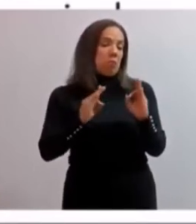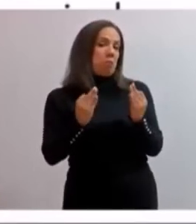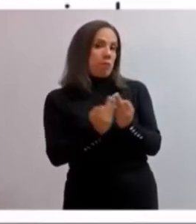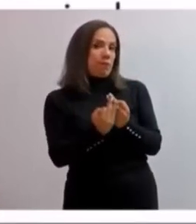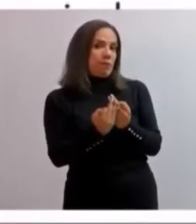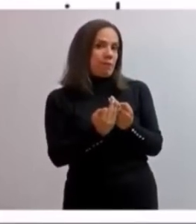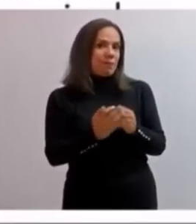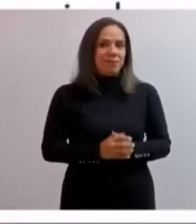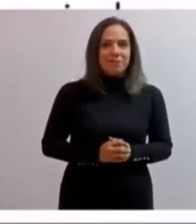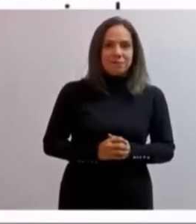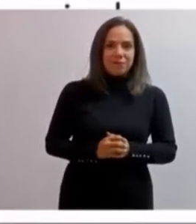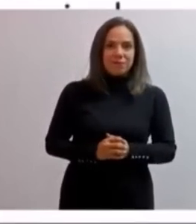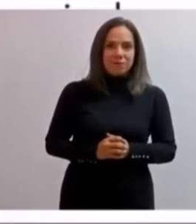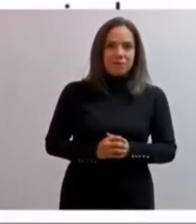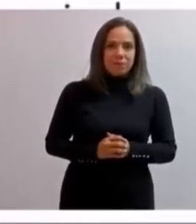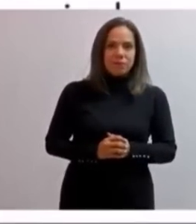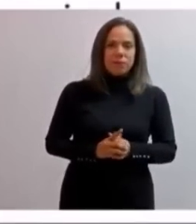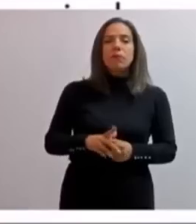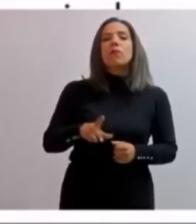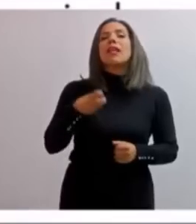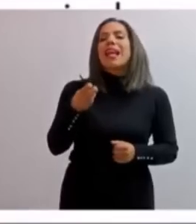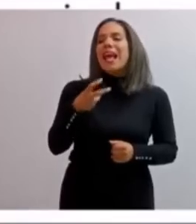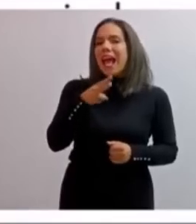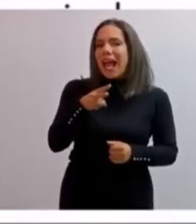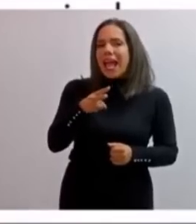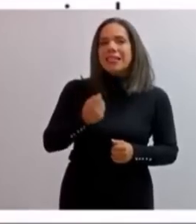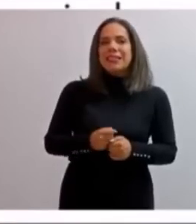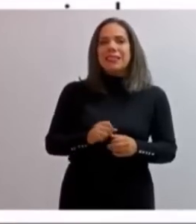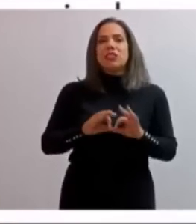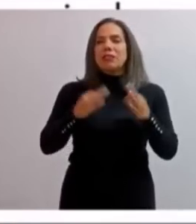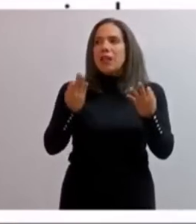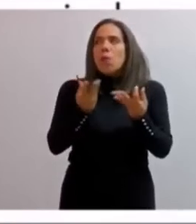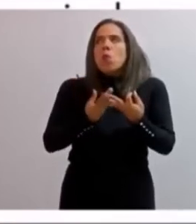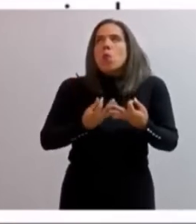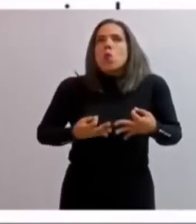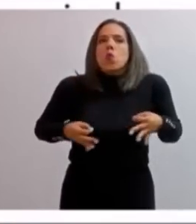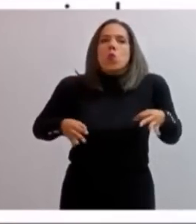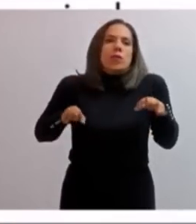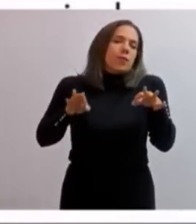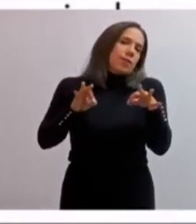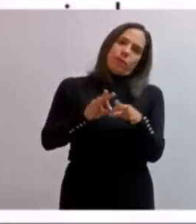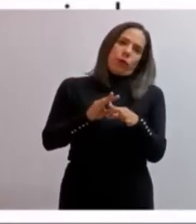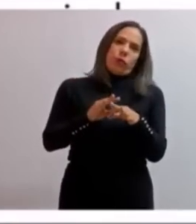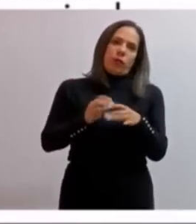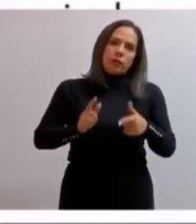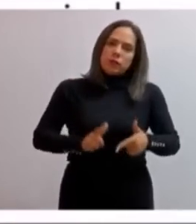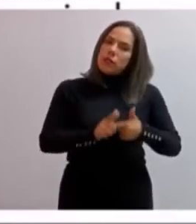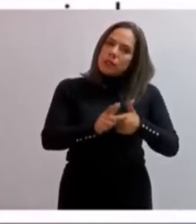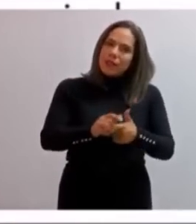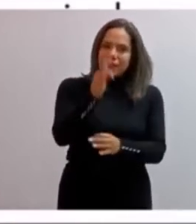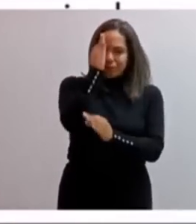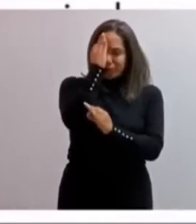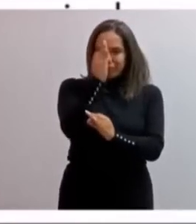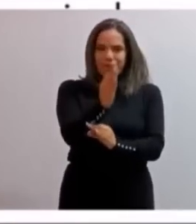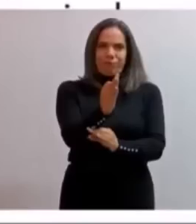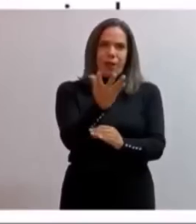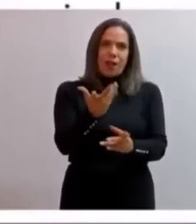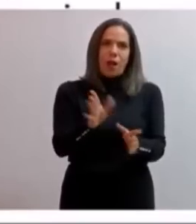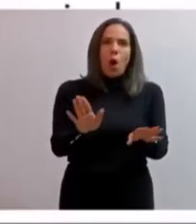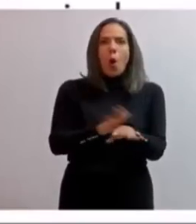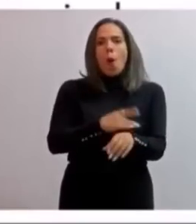esto de otra forma, aunque ya lo dije, pero me parece fundamental seguir reconociendo que si